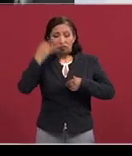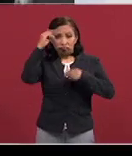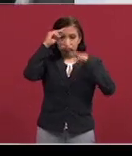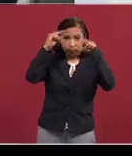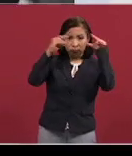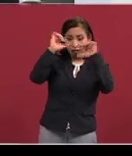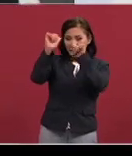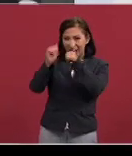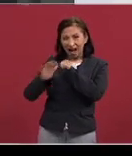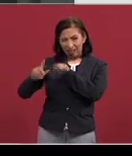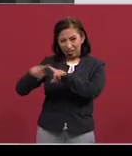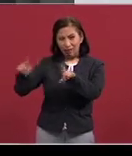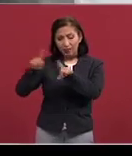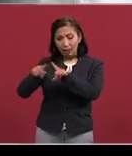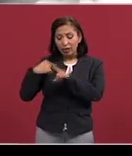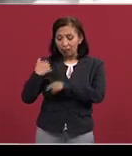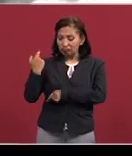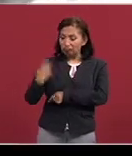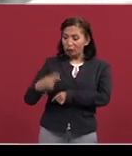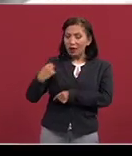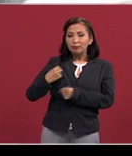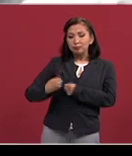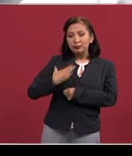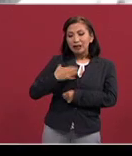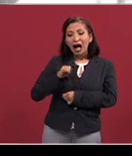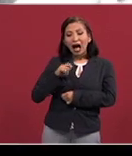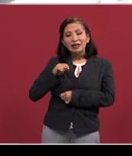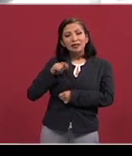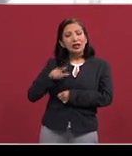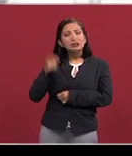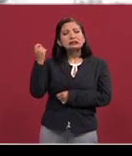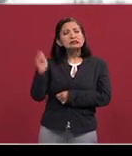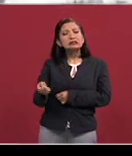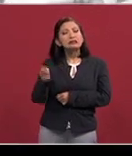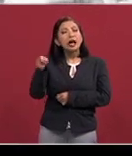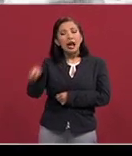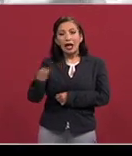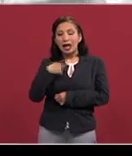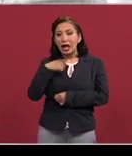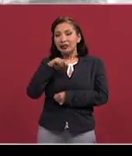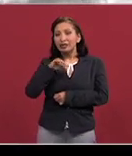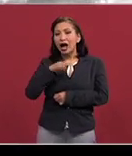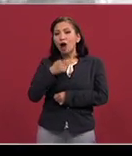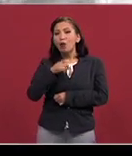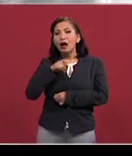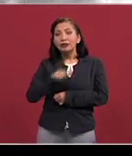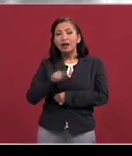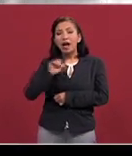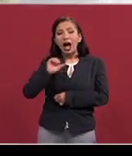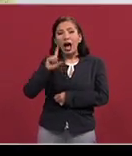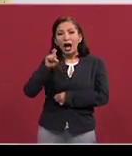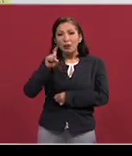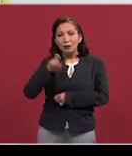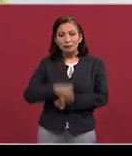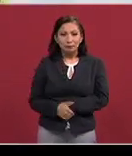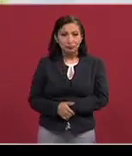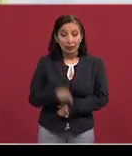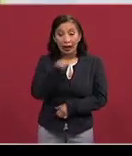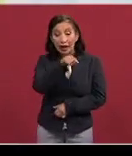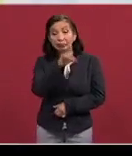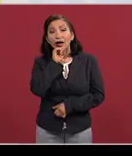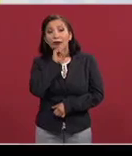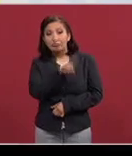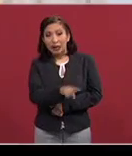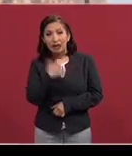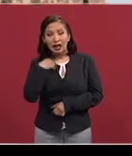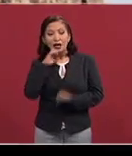intelectuales y artistas, se autobautizó como Atl, que significa en lengua náhuatl agua. Destacó también